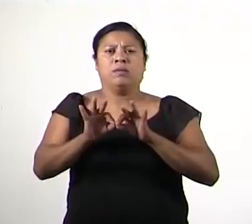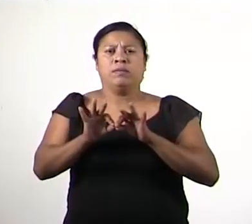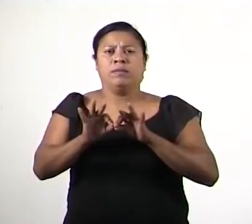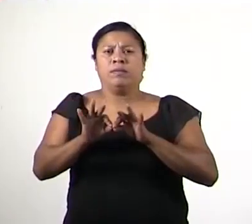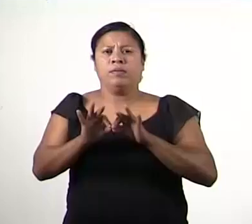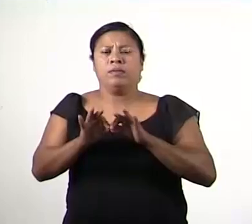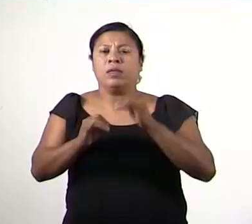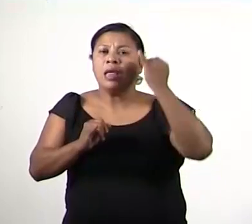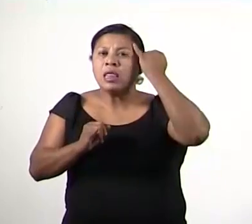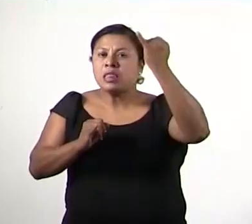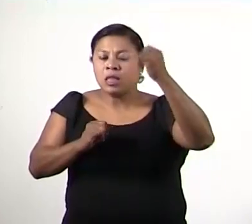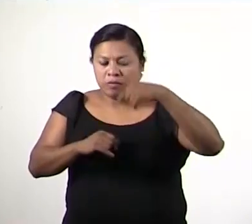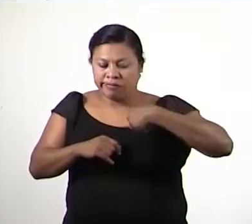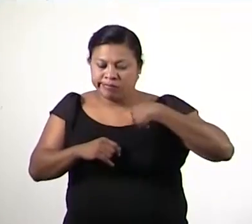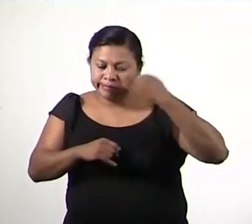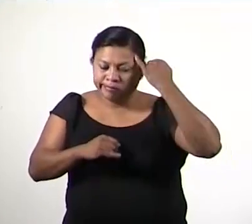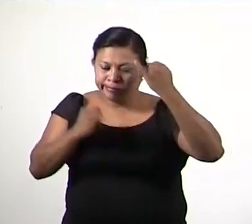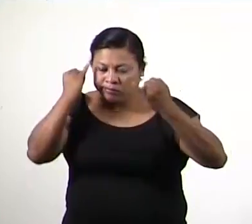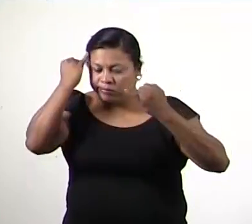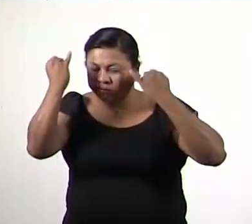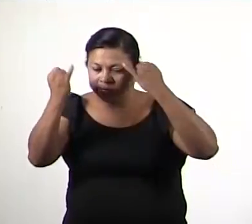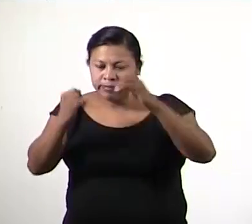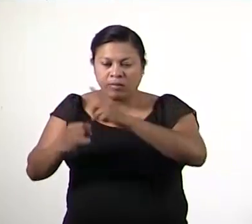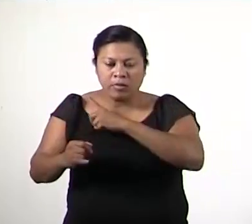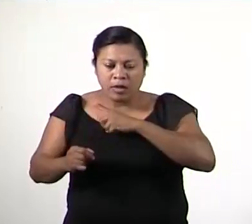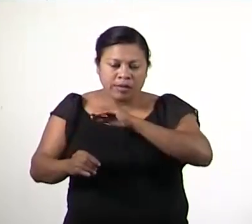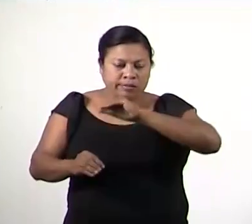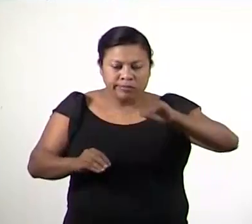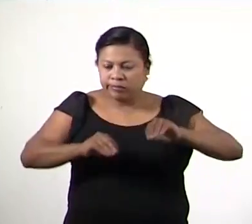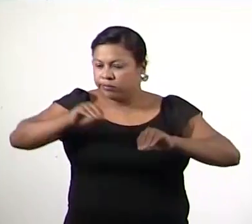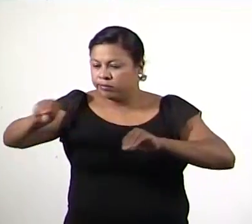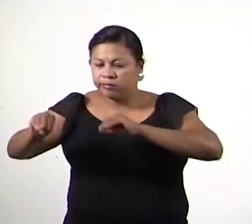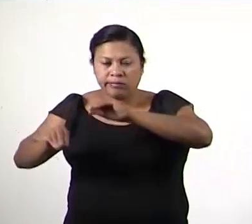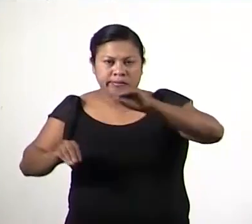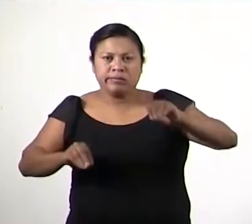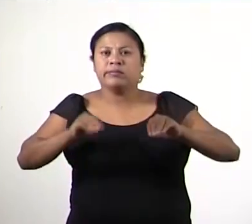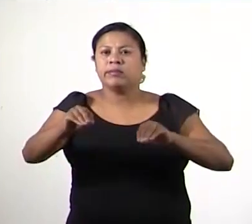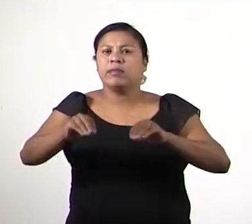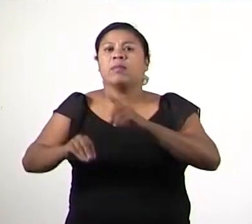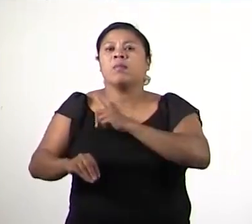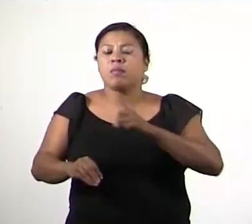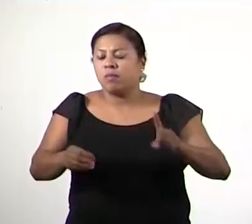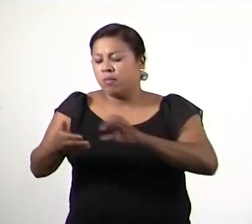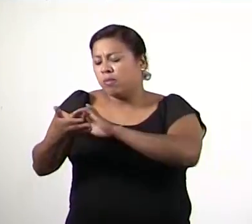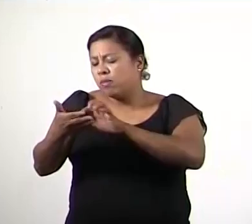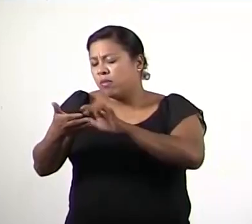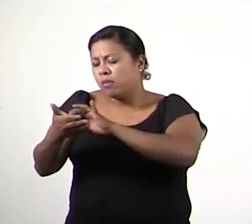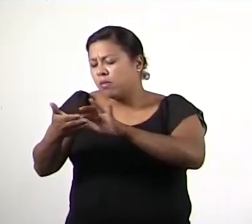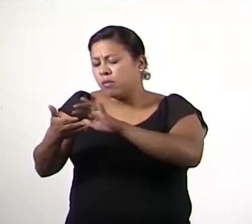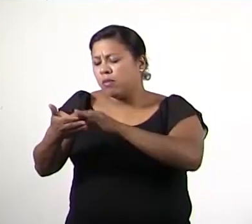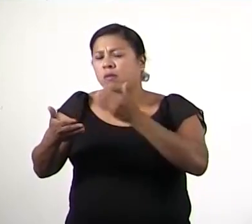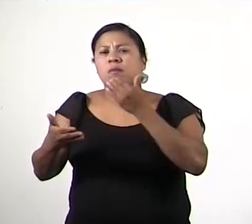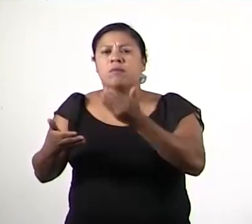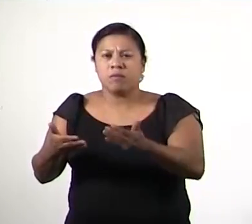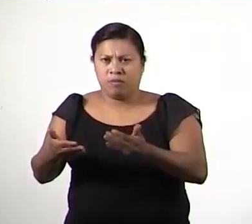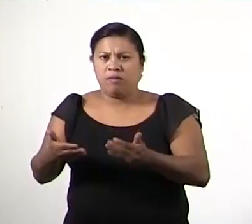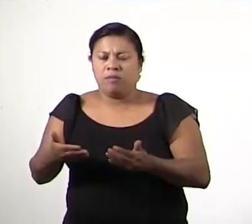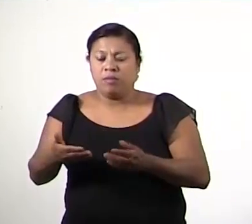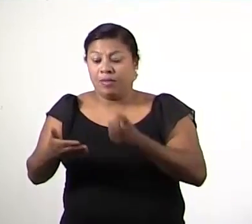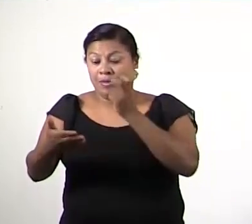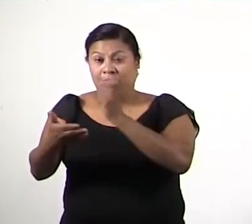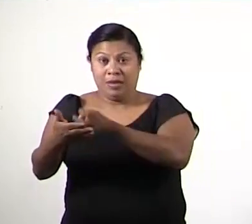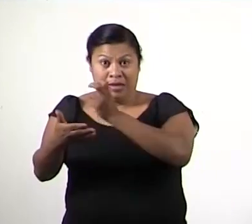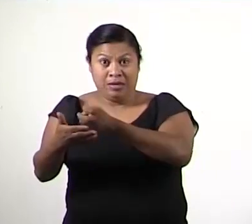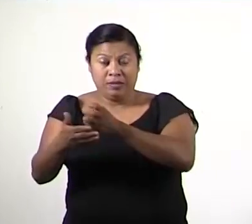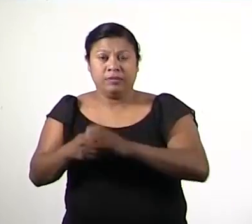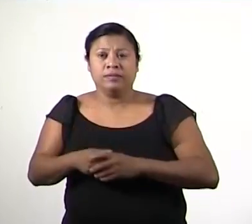las ideas. ¿Sale? Estas ideas que tenemos acá van a